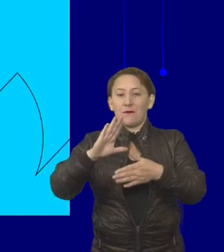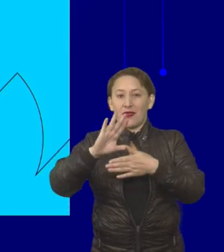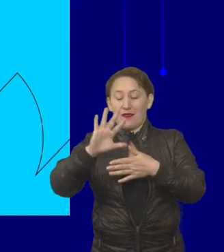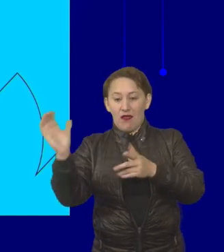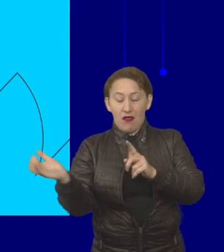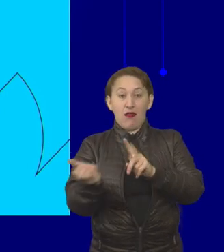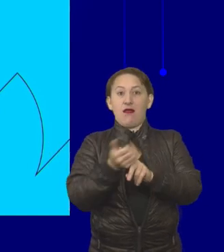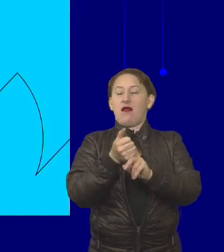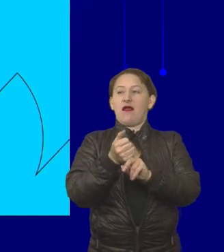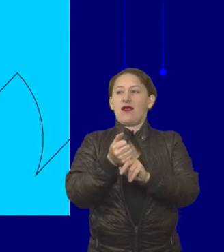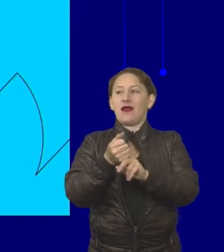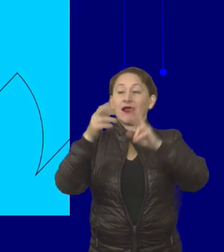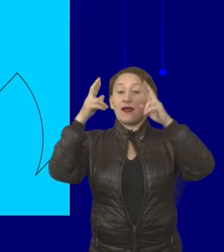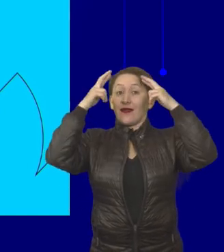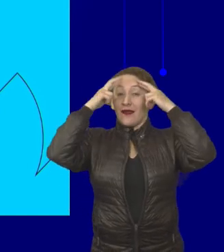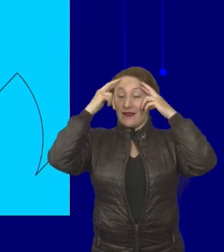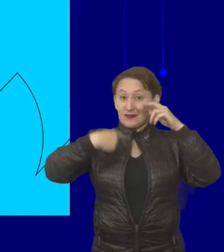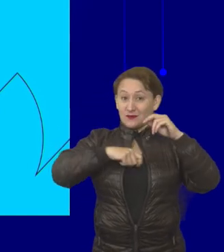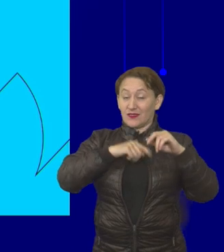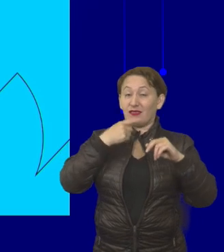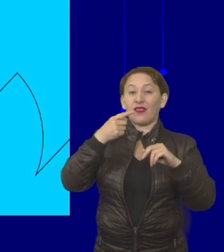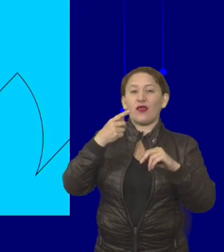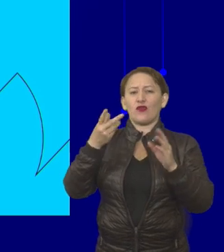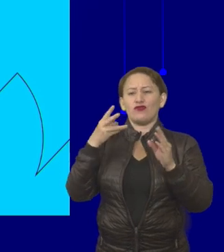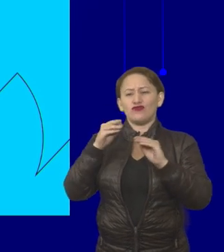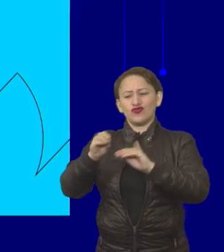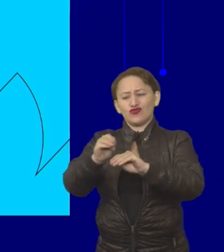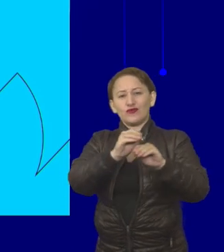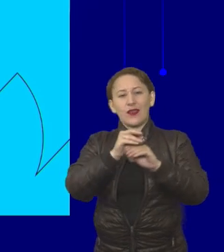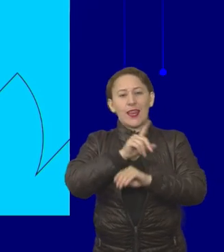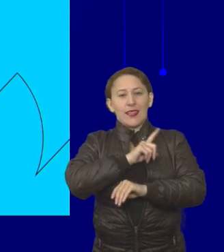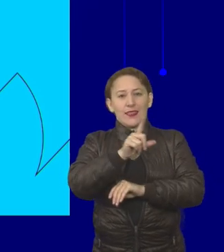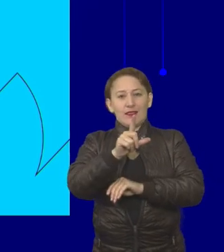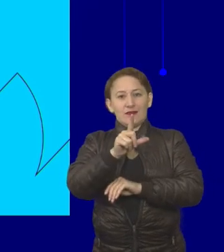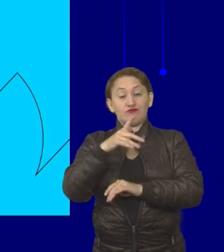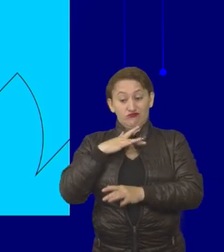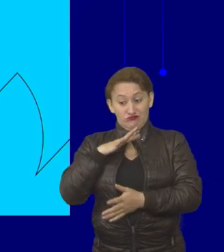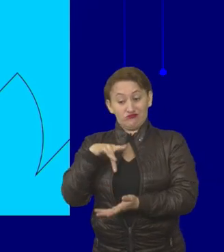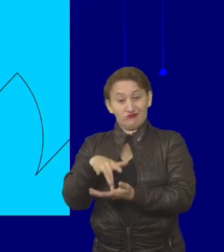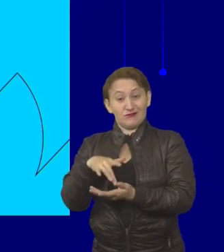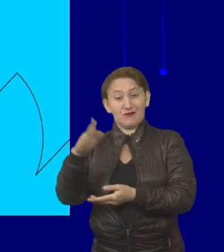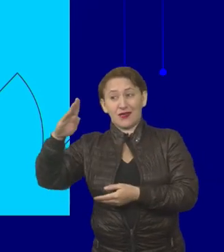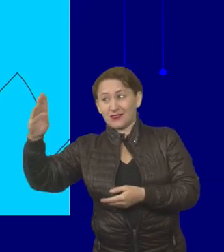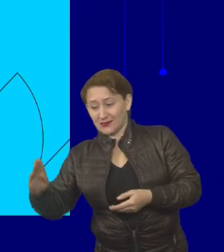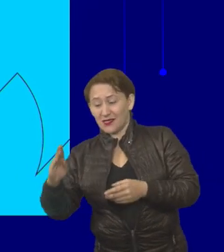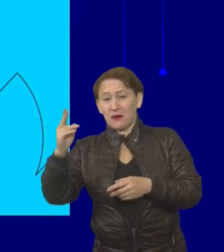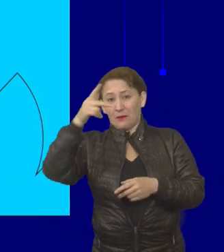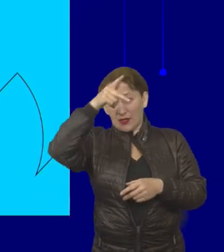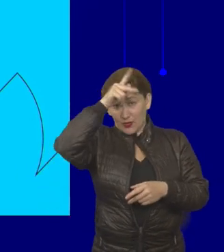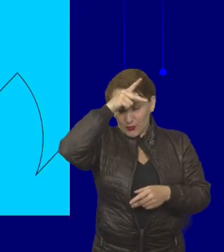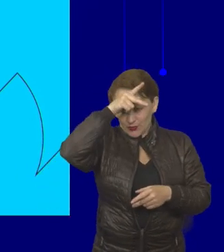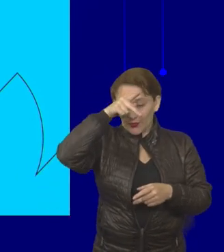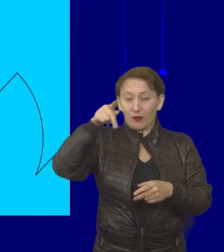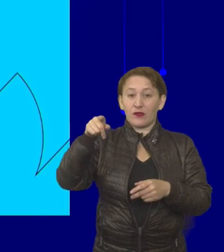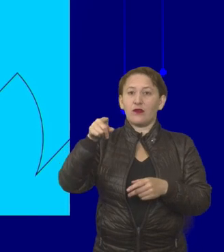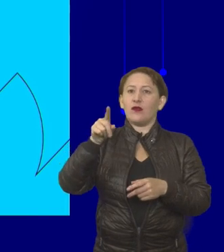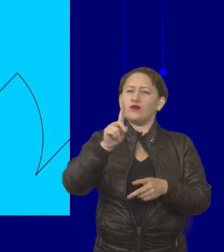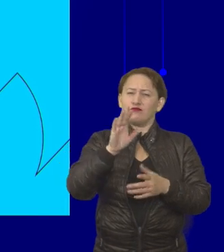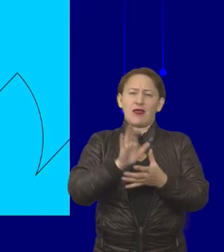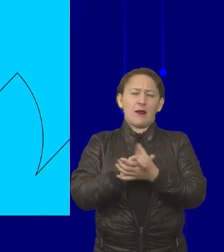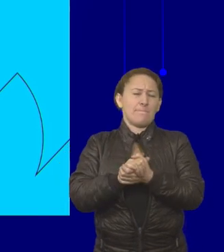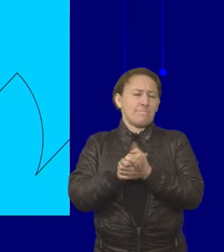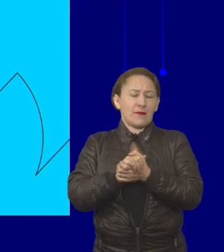lo que el rey de España llamaba una incubadora de líderes. Y ahí estábamos, los de Brasil, los de Perú. Por ejemplo, uno